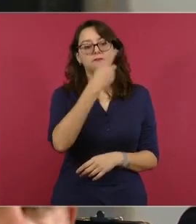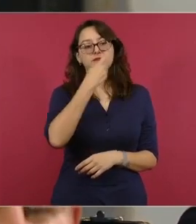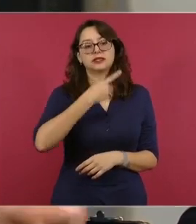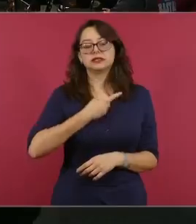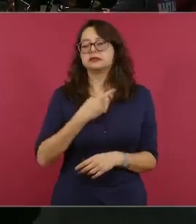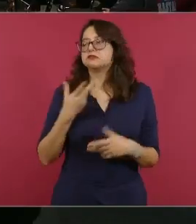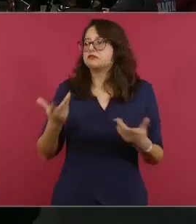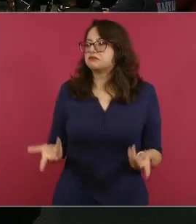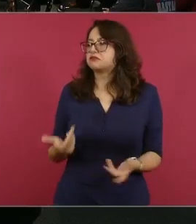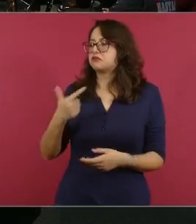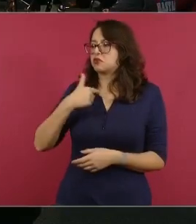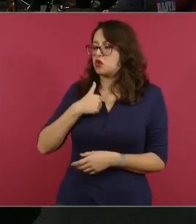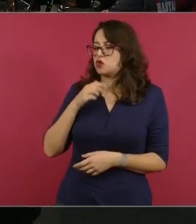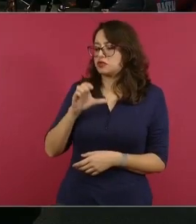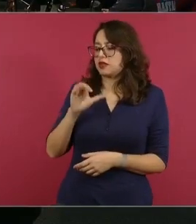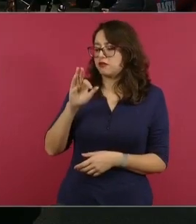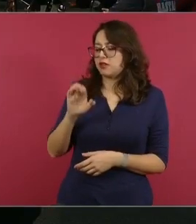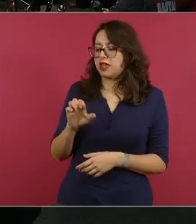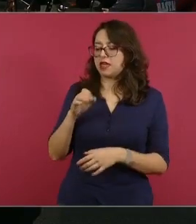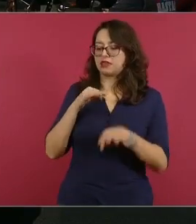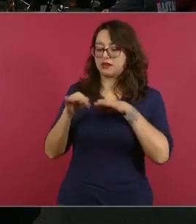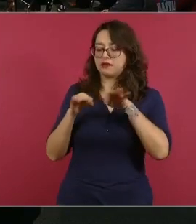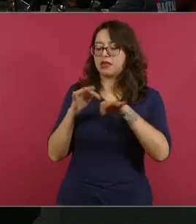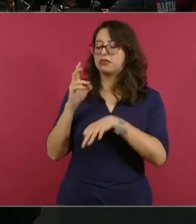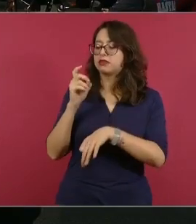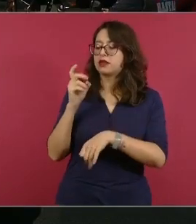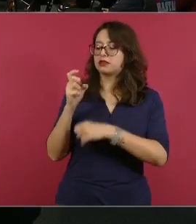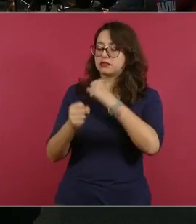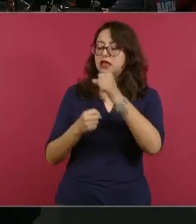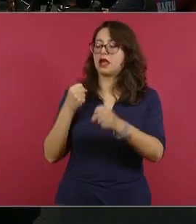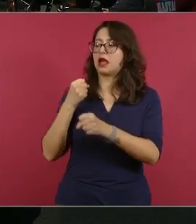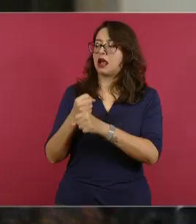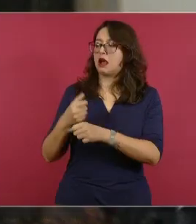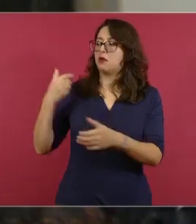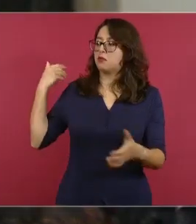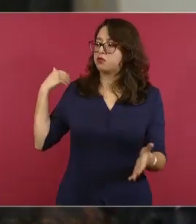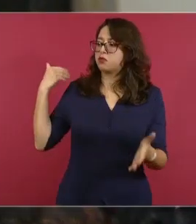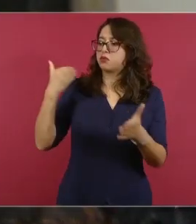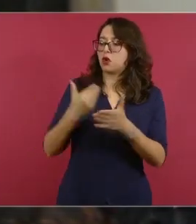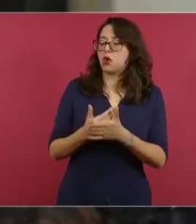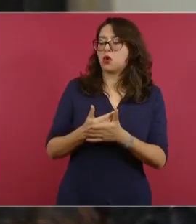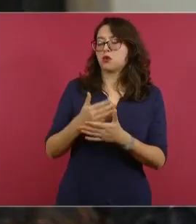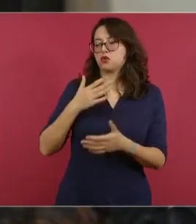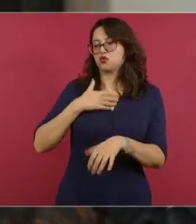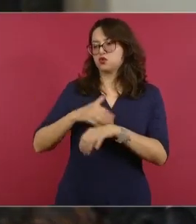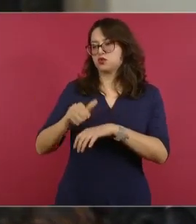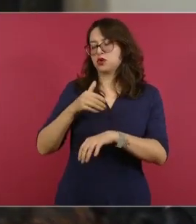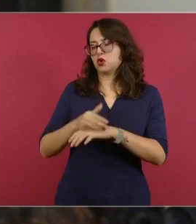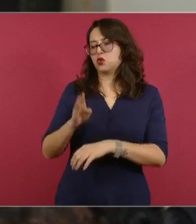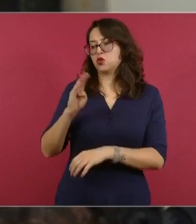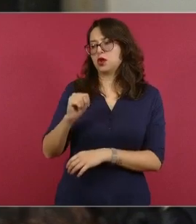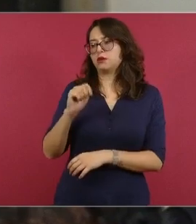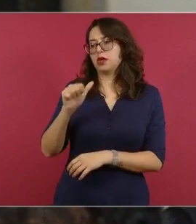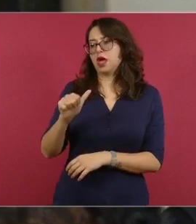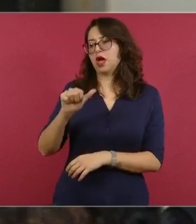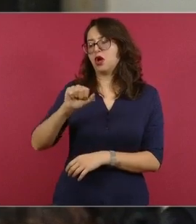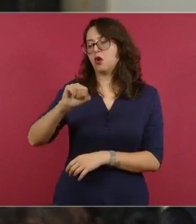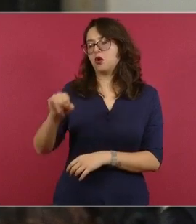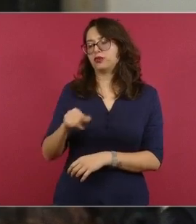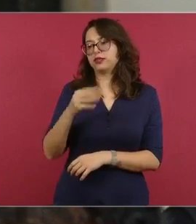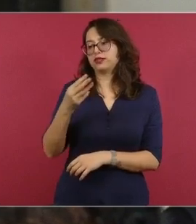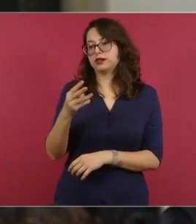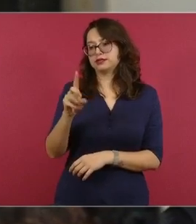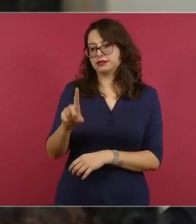trabajó 30 años en la Comisión Federal de Electricidad con el registro patronal 9AJ3D,